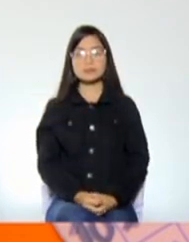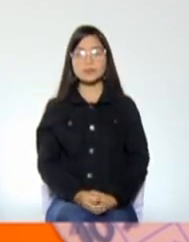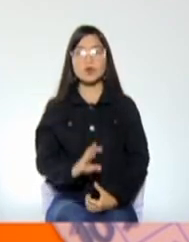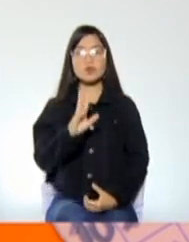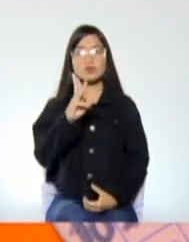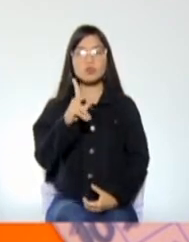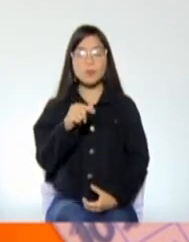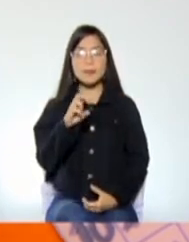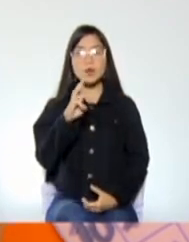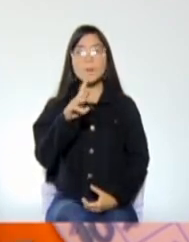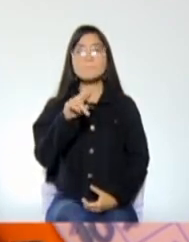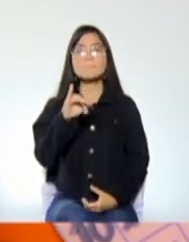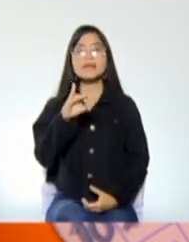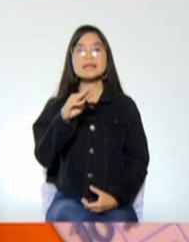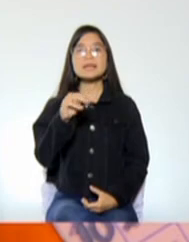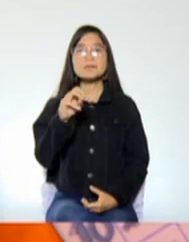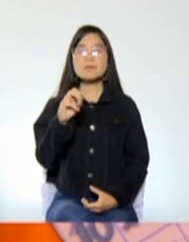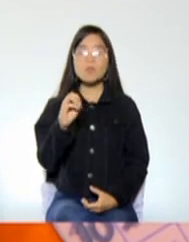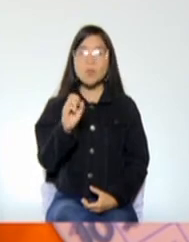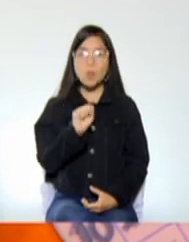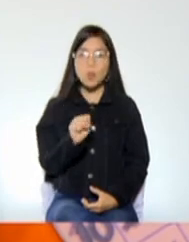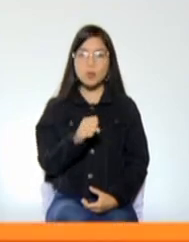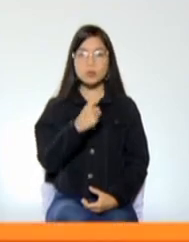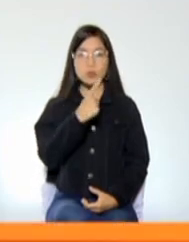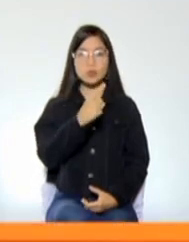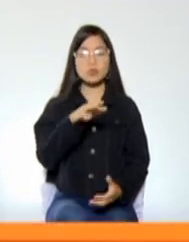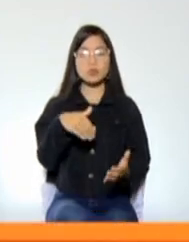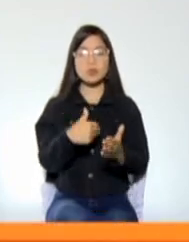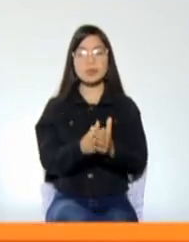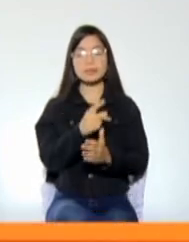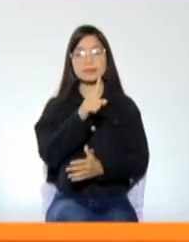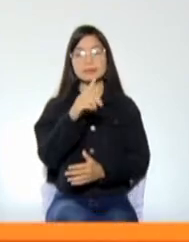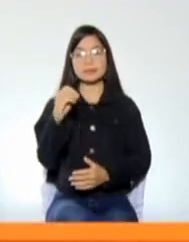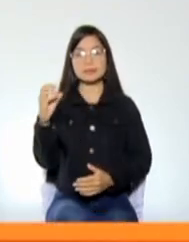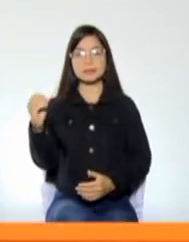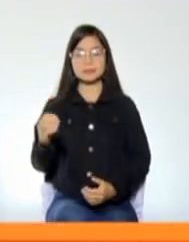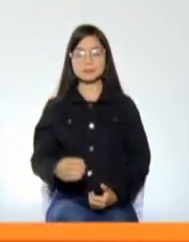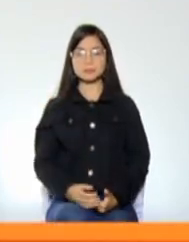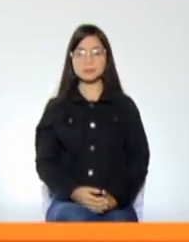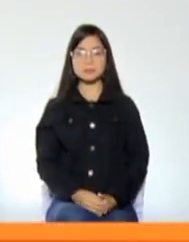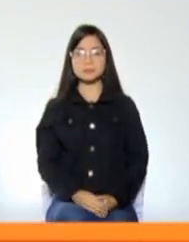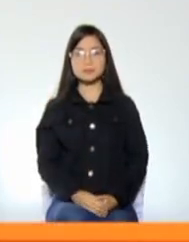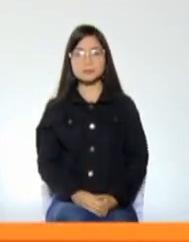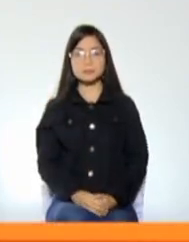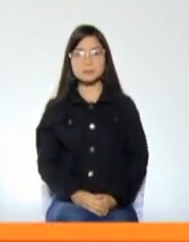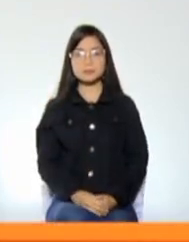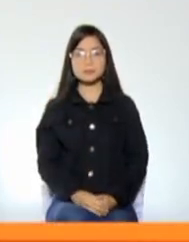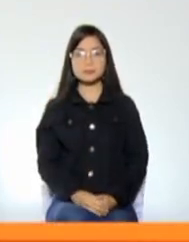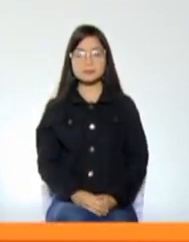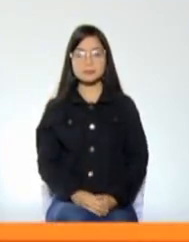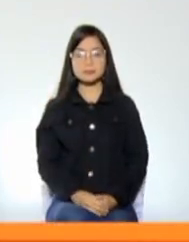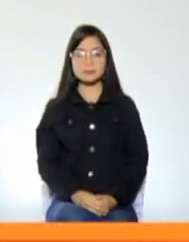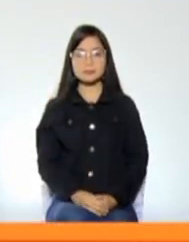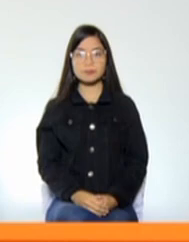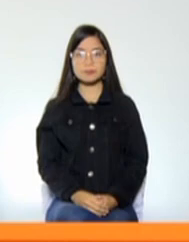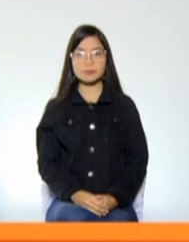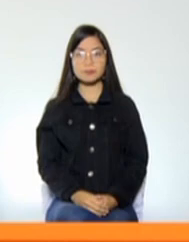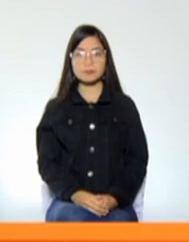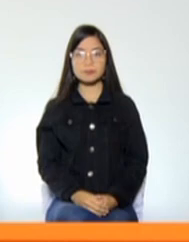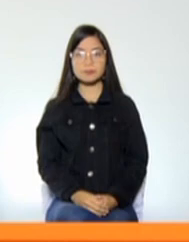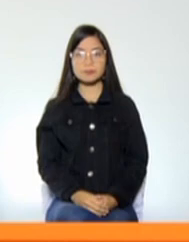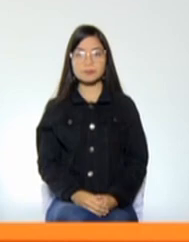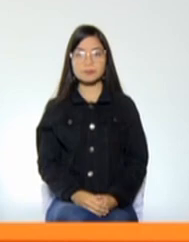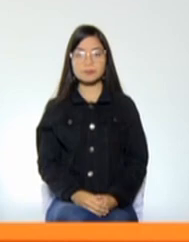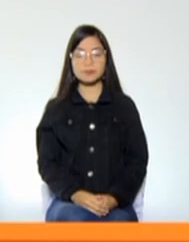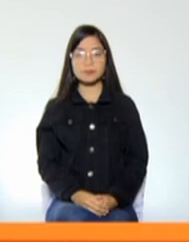primos del 1 al 100. Muy bien, continuamos. Por acá les traigo un juego tradicional como lo es el